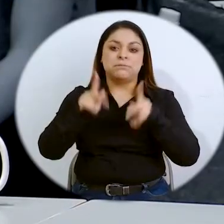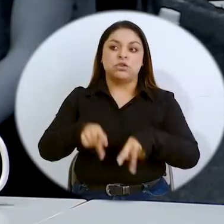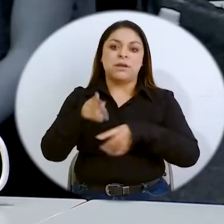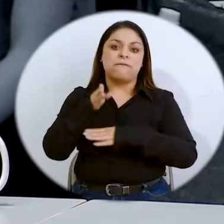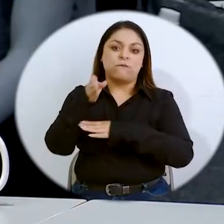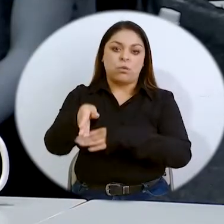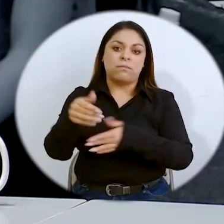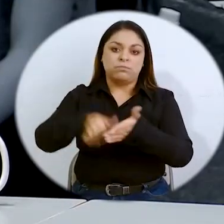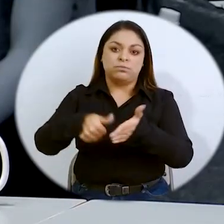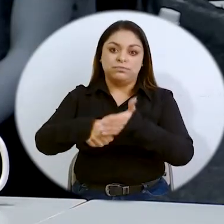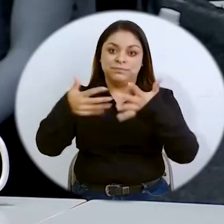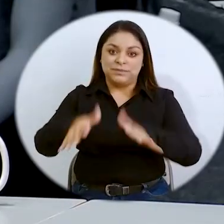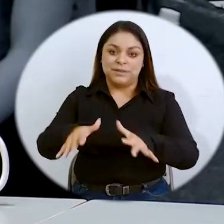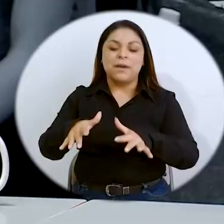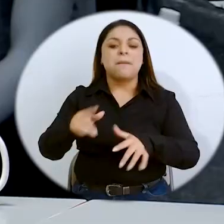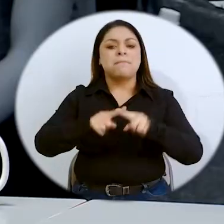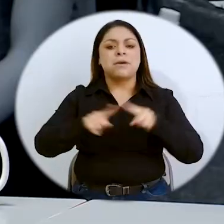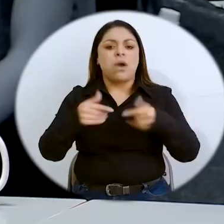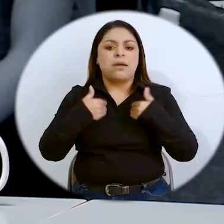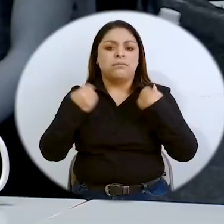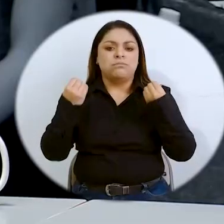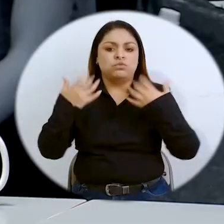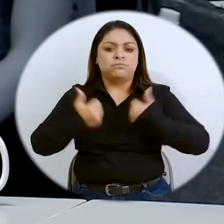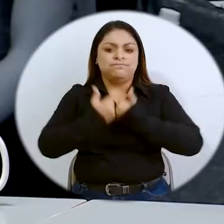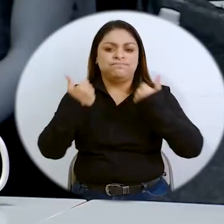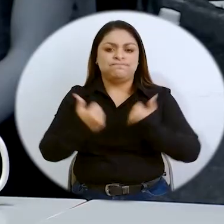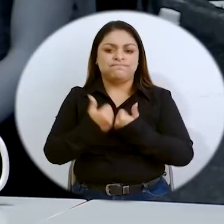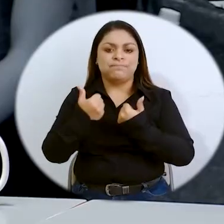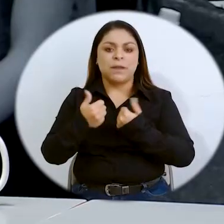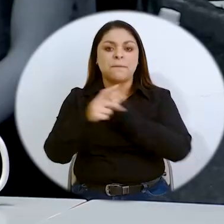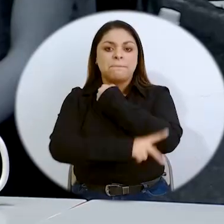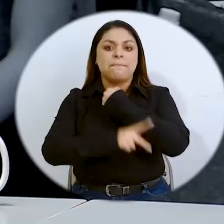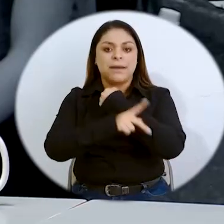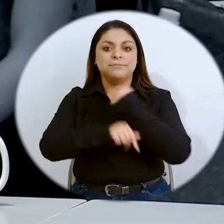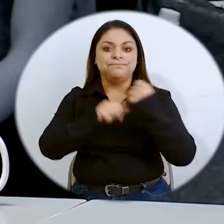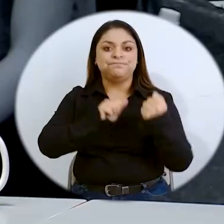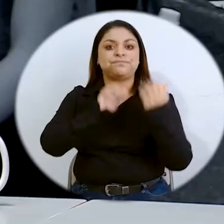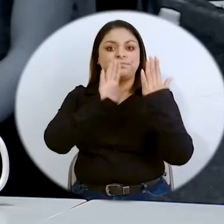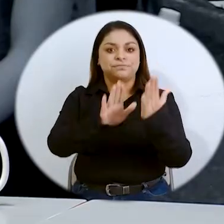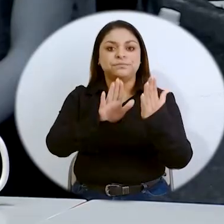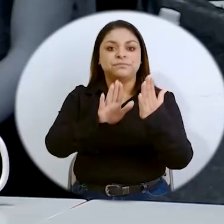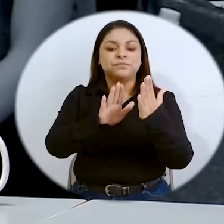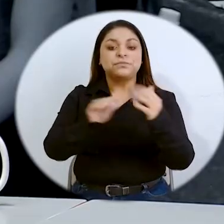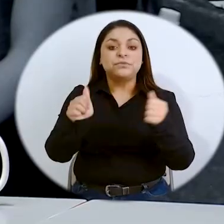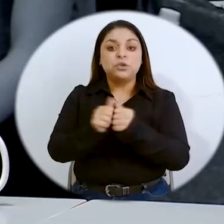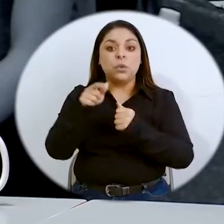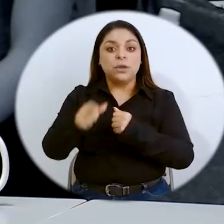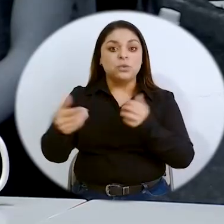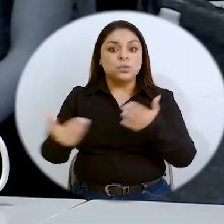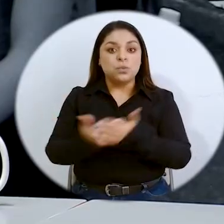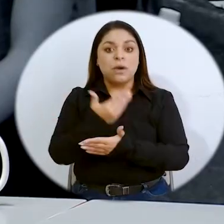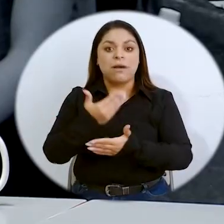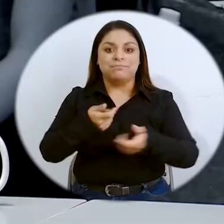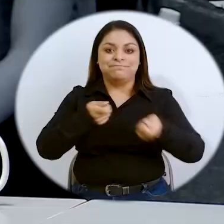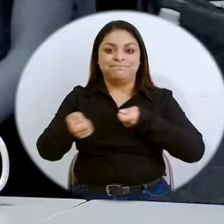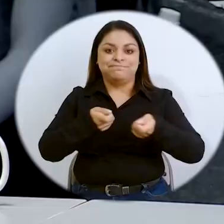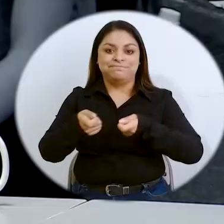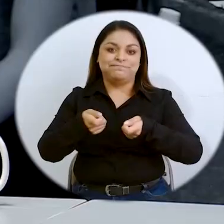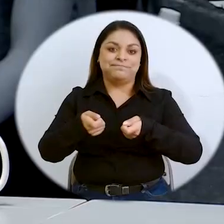términos generales, pues todos los retos que enfrenta el país a partir de este año con esta nueva administración y estas